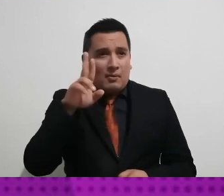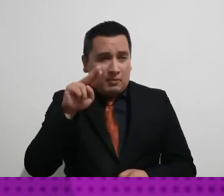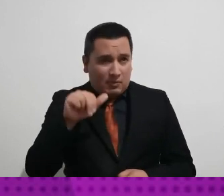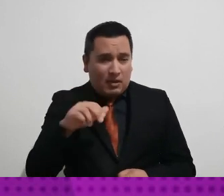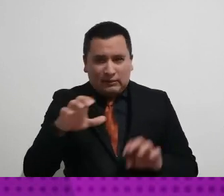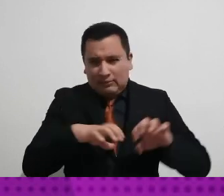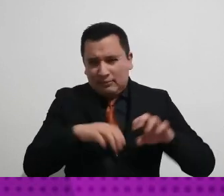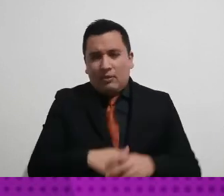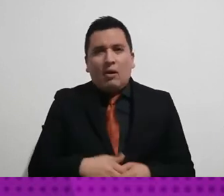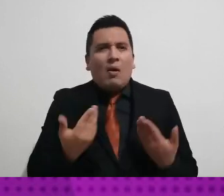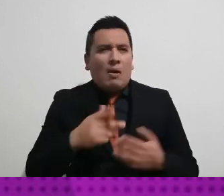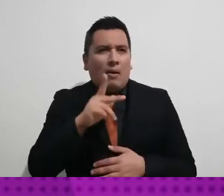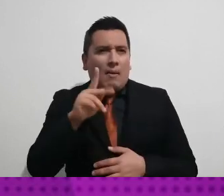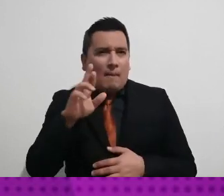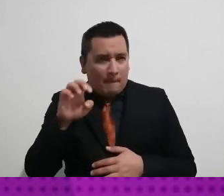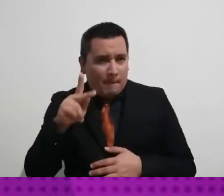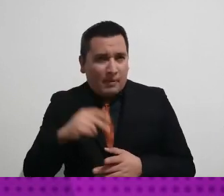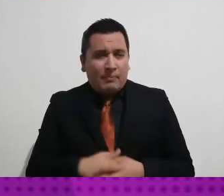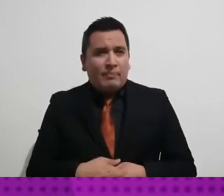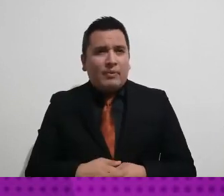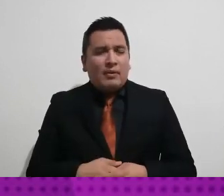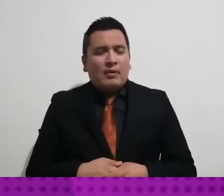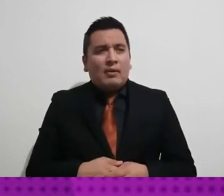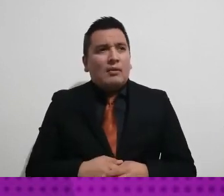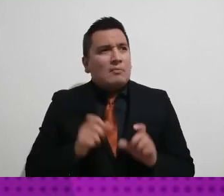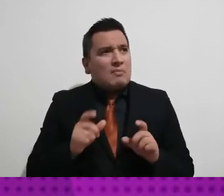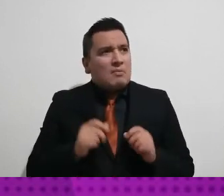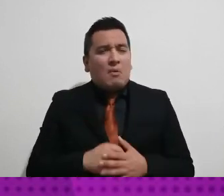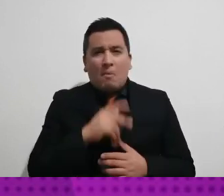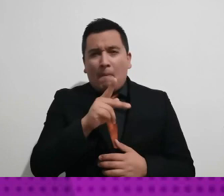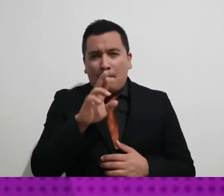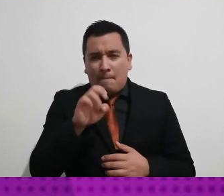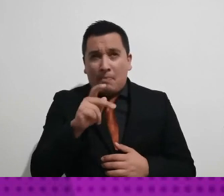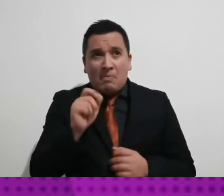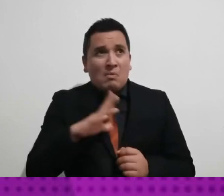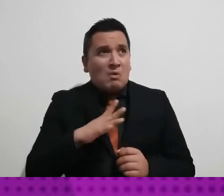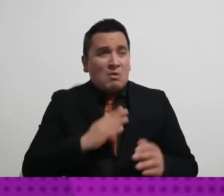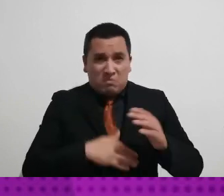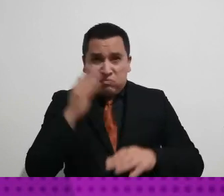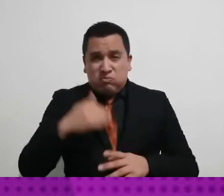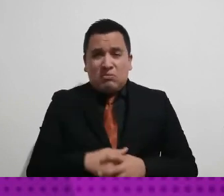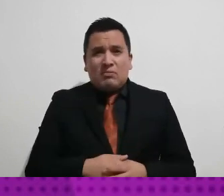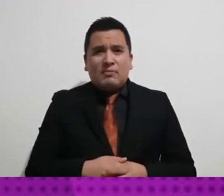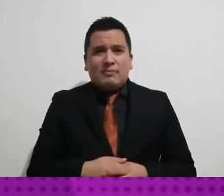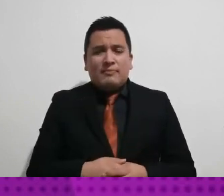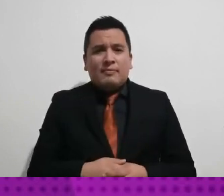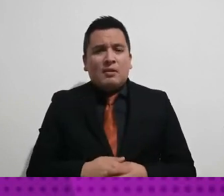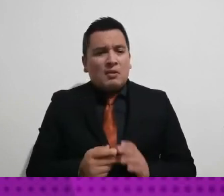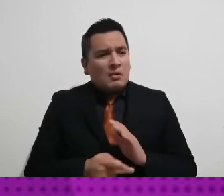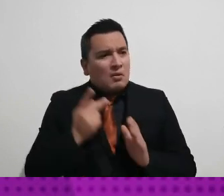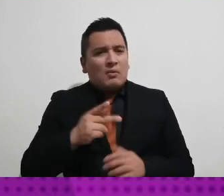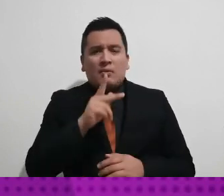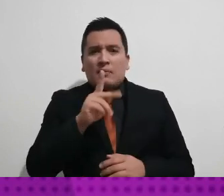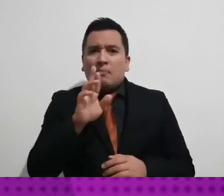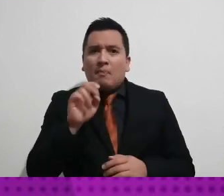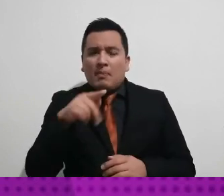materia de la urna electrónica. El PREP, ahorita lo comentaba usted, consejera presidenta, también en el PREP se tuvieron buenos resultados de una manera integral.